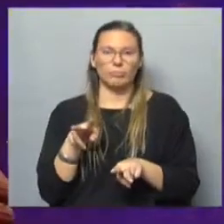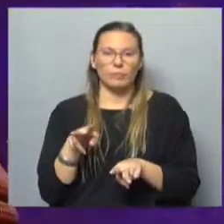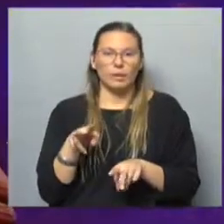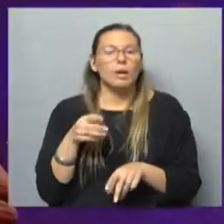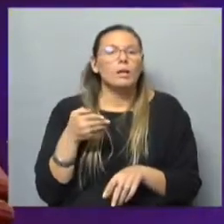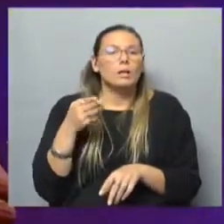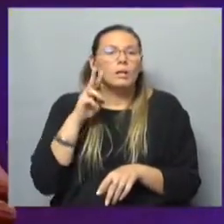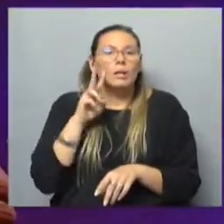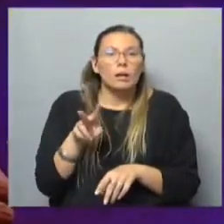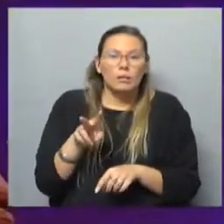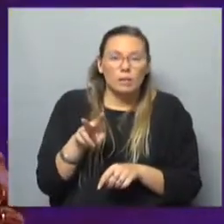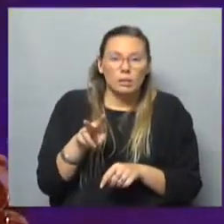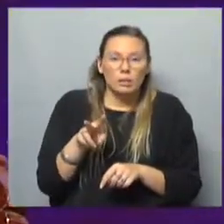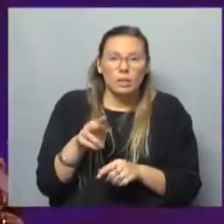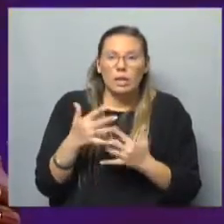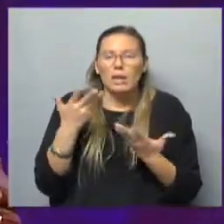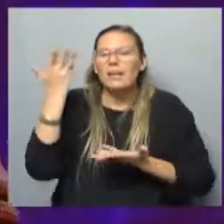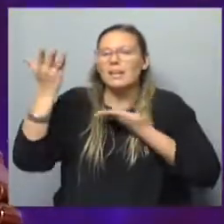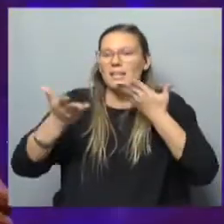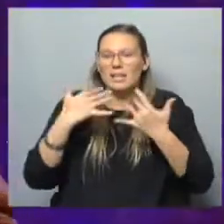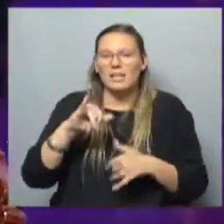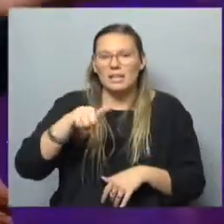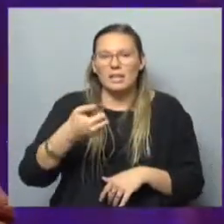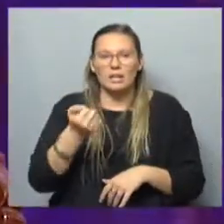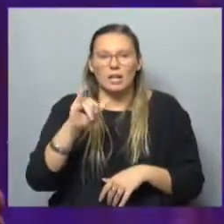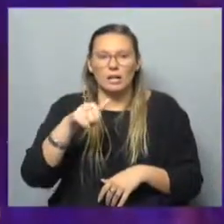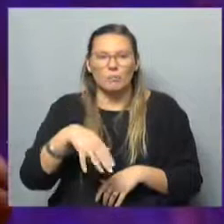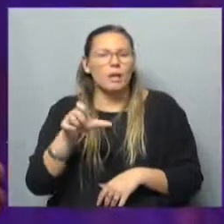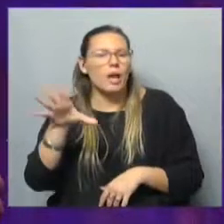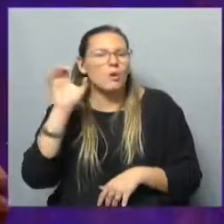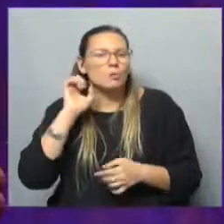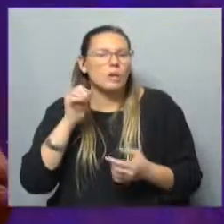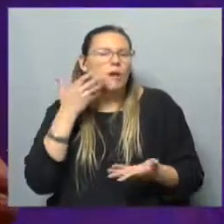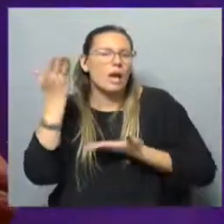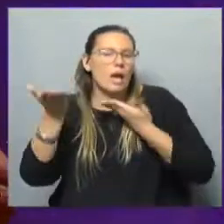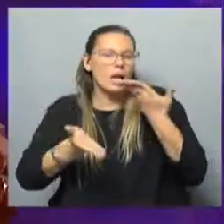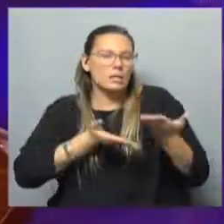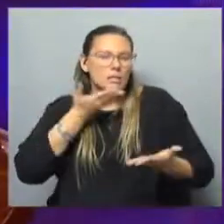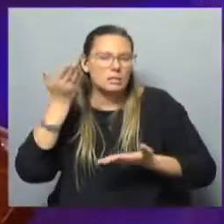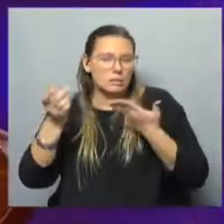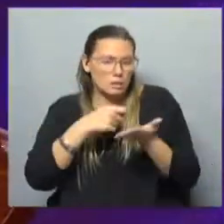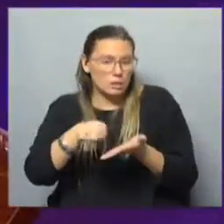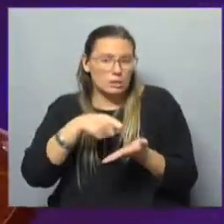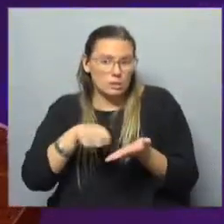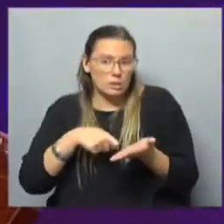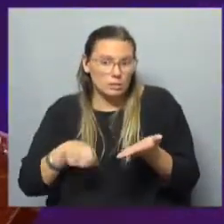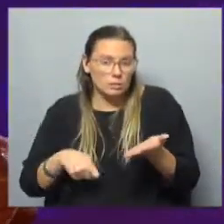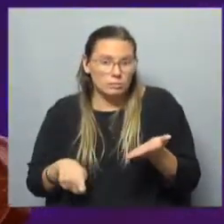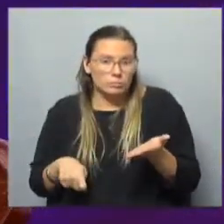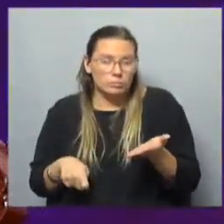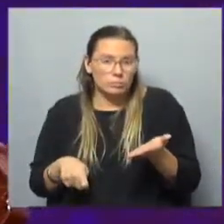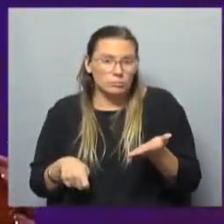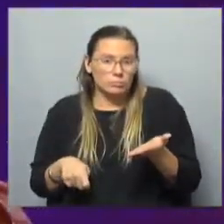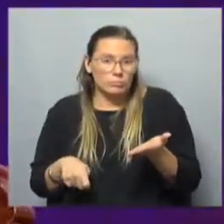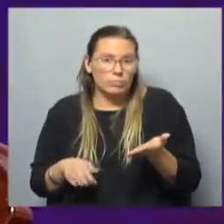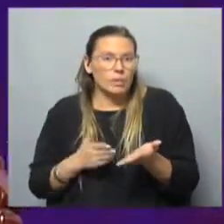Iba a ver los recitales de Jaime y bueno, escuchaba las letras que él había escrito en las canciones